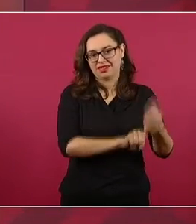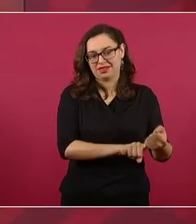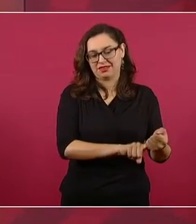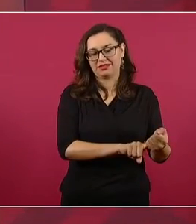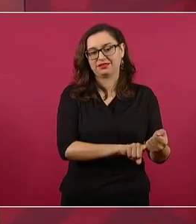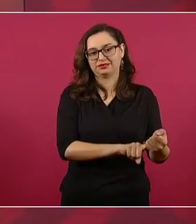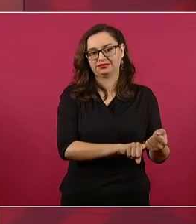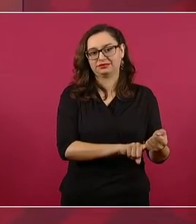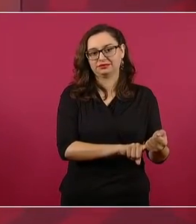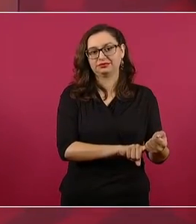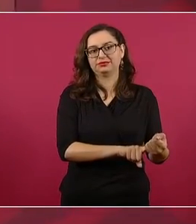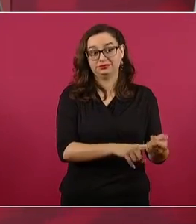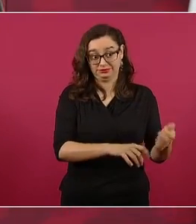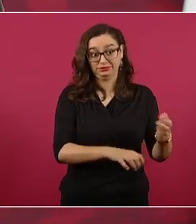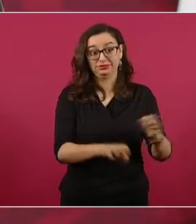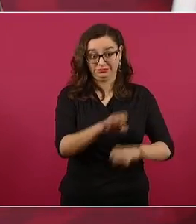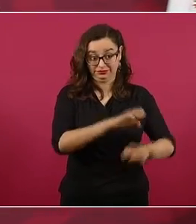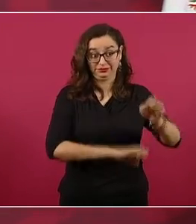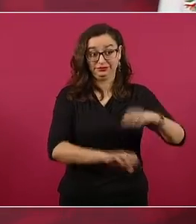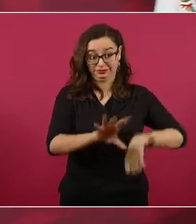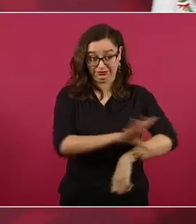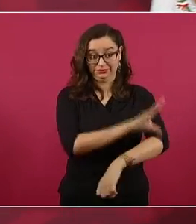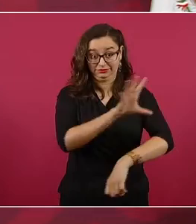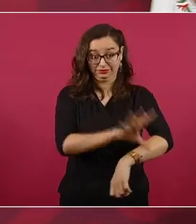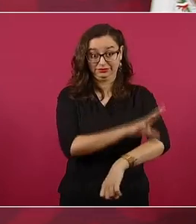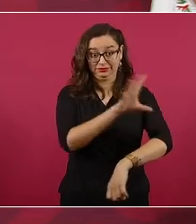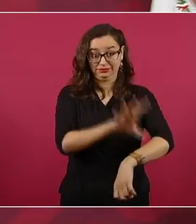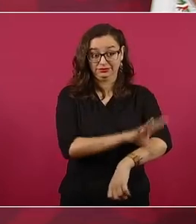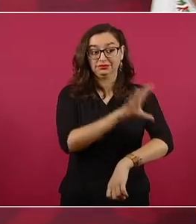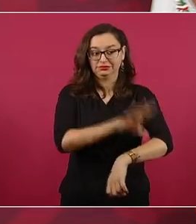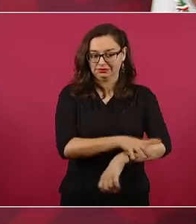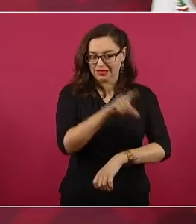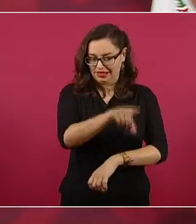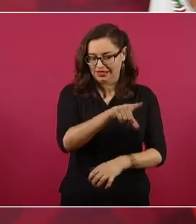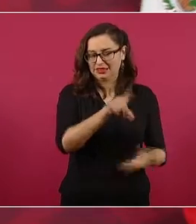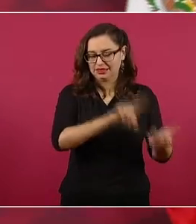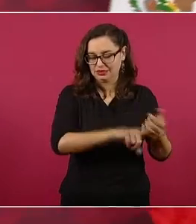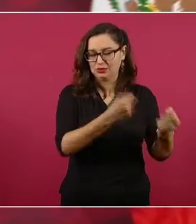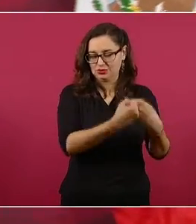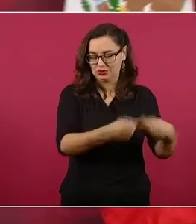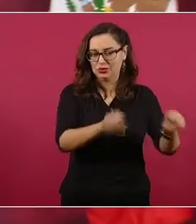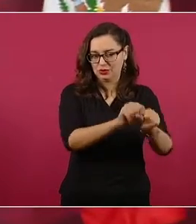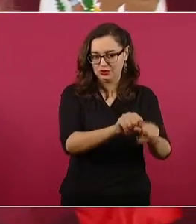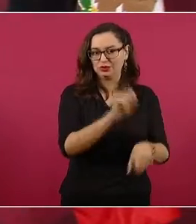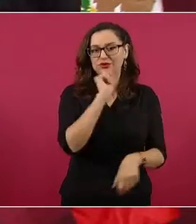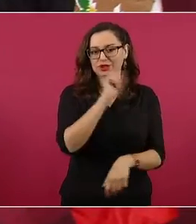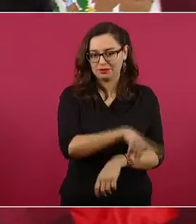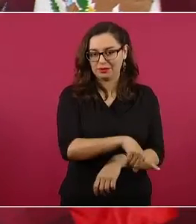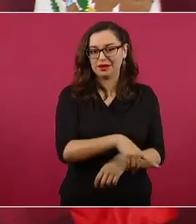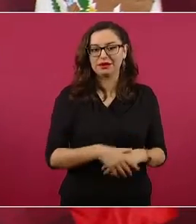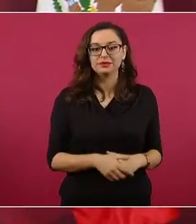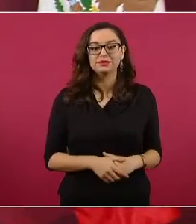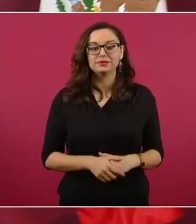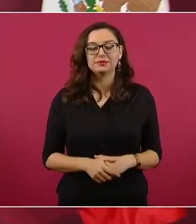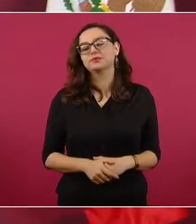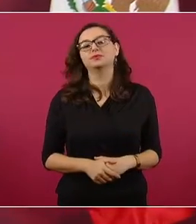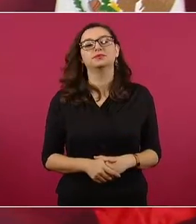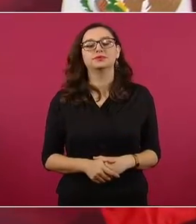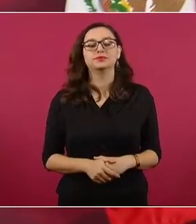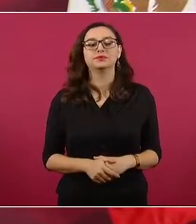No, eléctrica, de una termoeléctrica en la